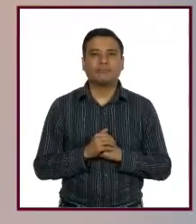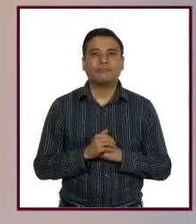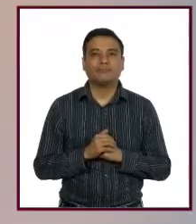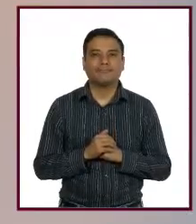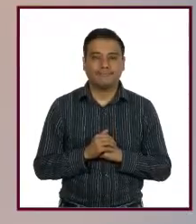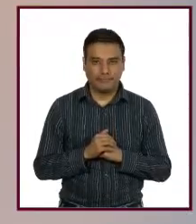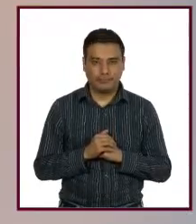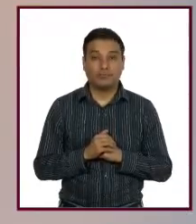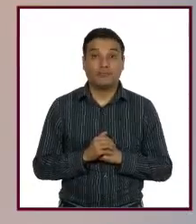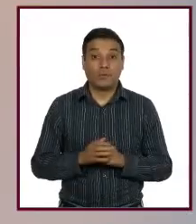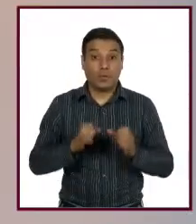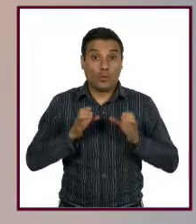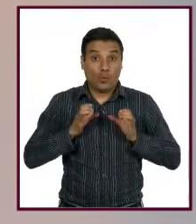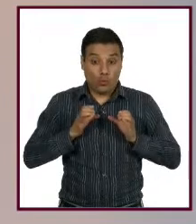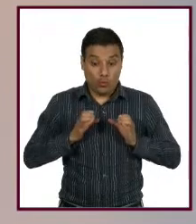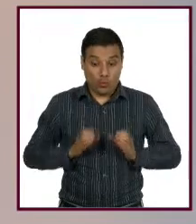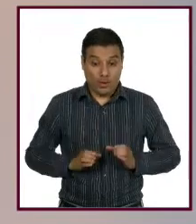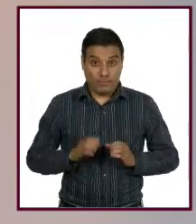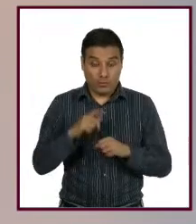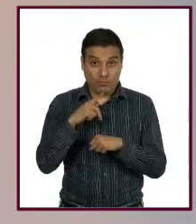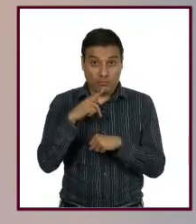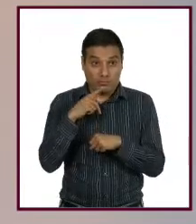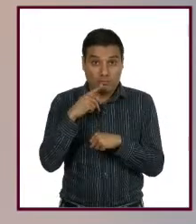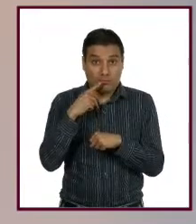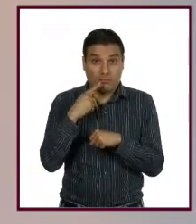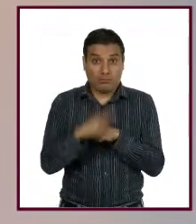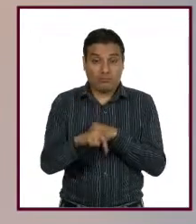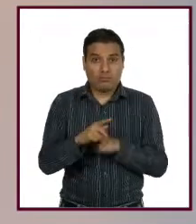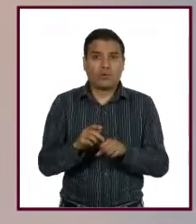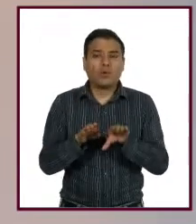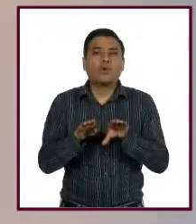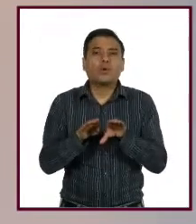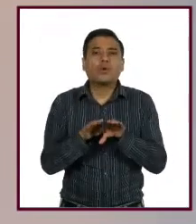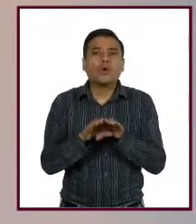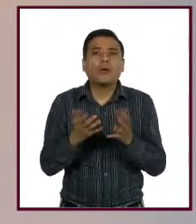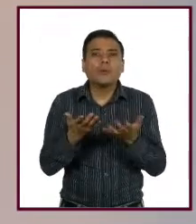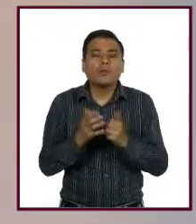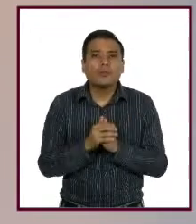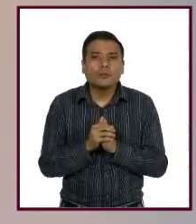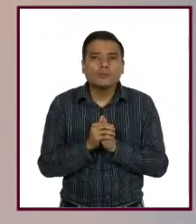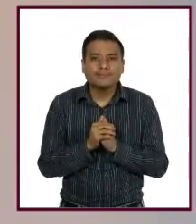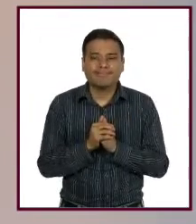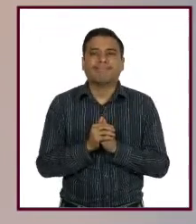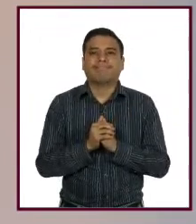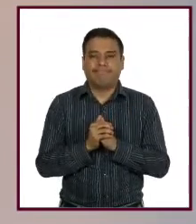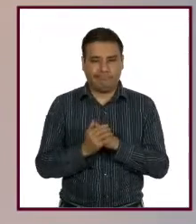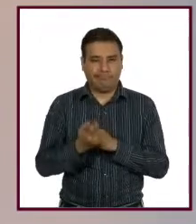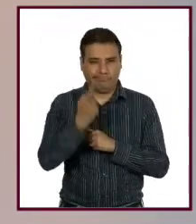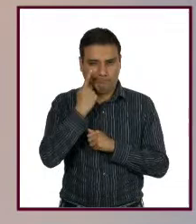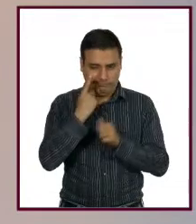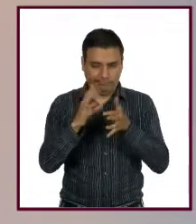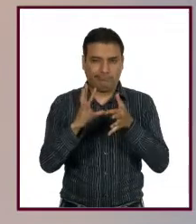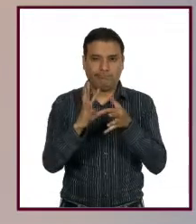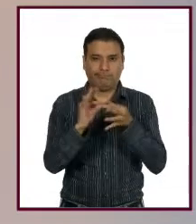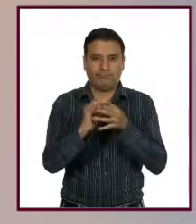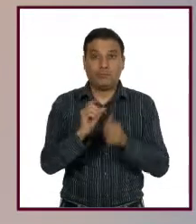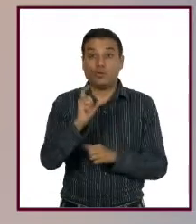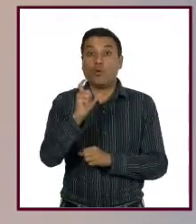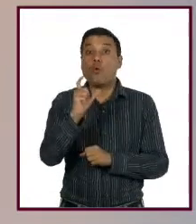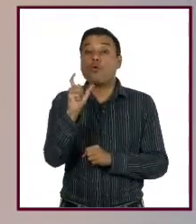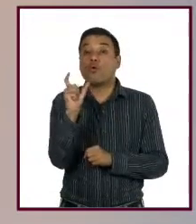Generalmente el daño que pueden provocar es cuando se administran de esta manera, cuando se inhalan,